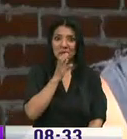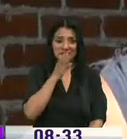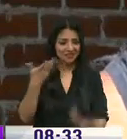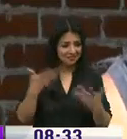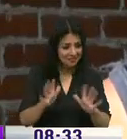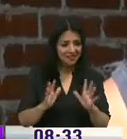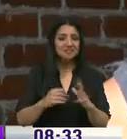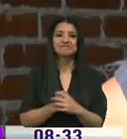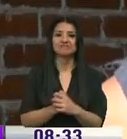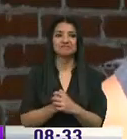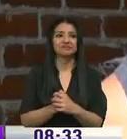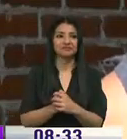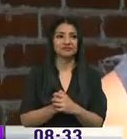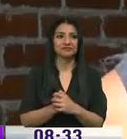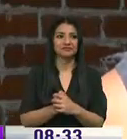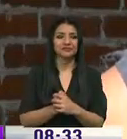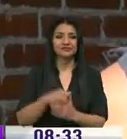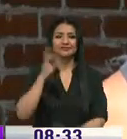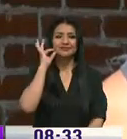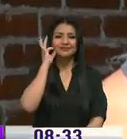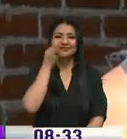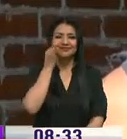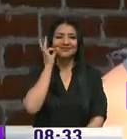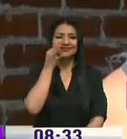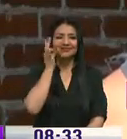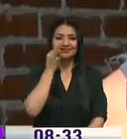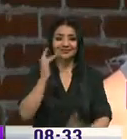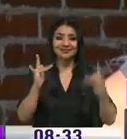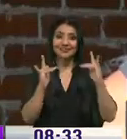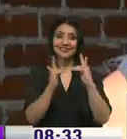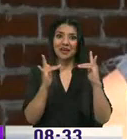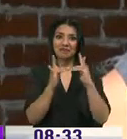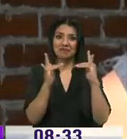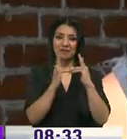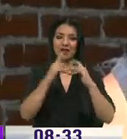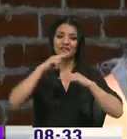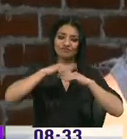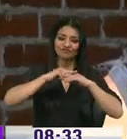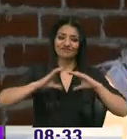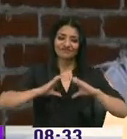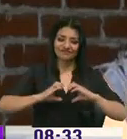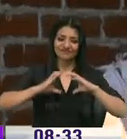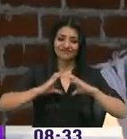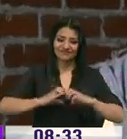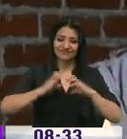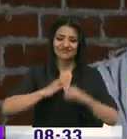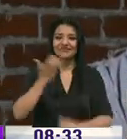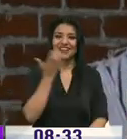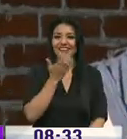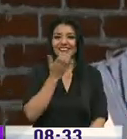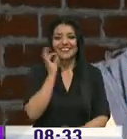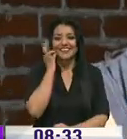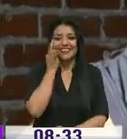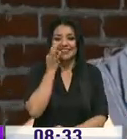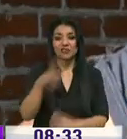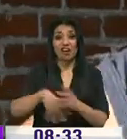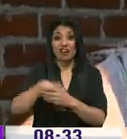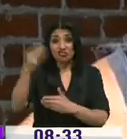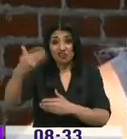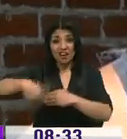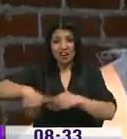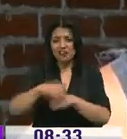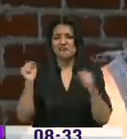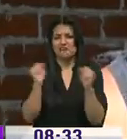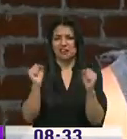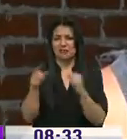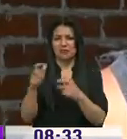Y fue muy bueno porque en verdad uno en la calle uno pasa frío, pasa de todo.